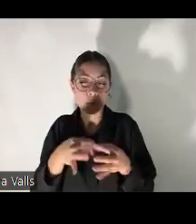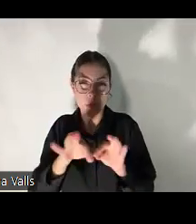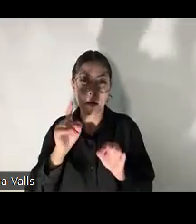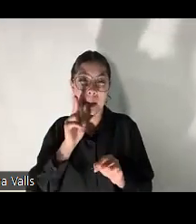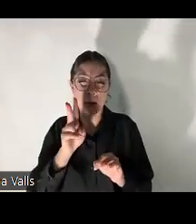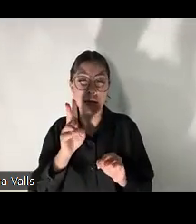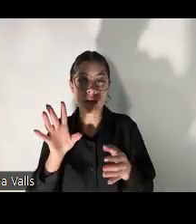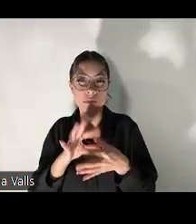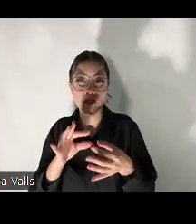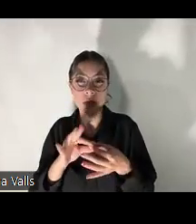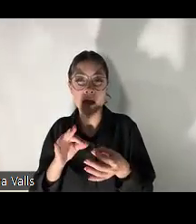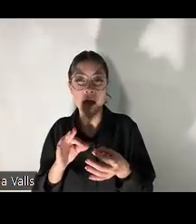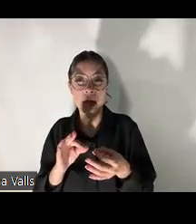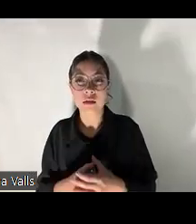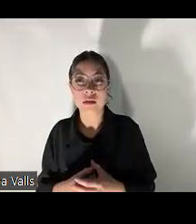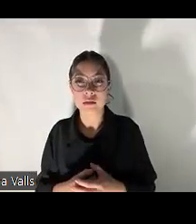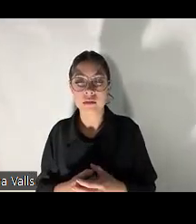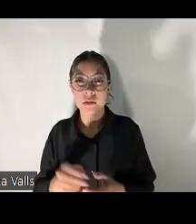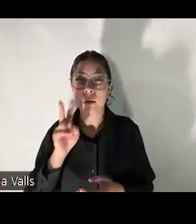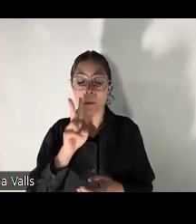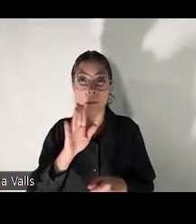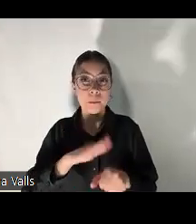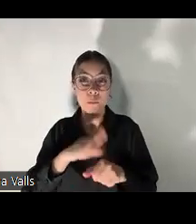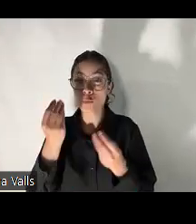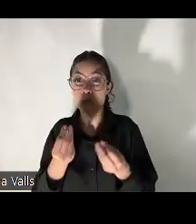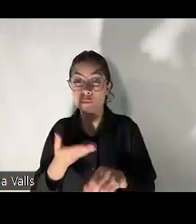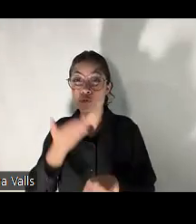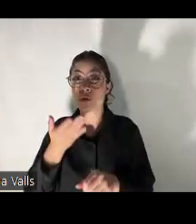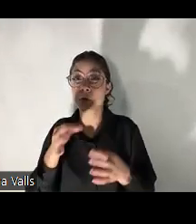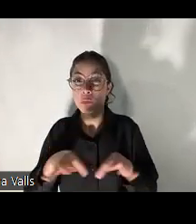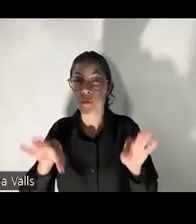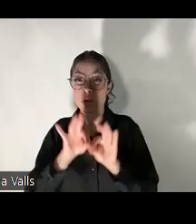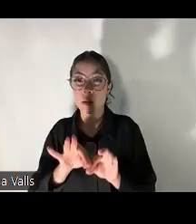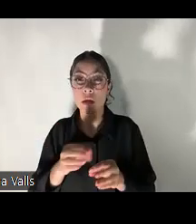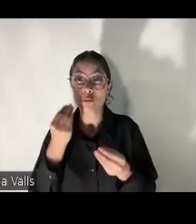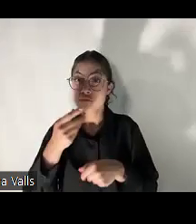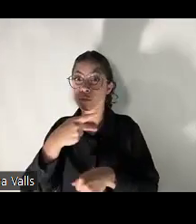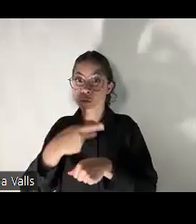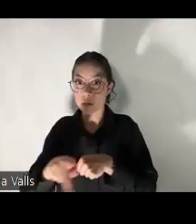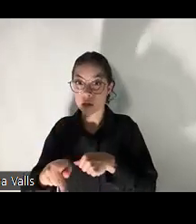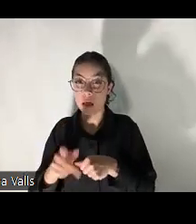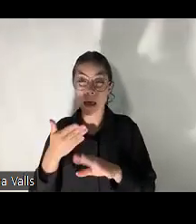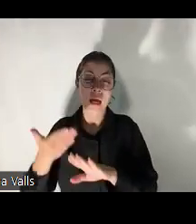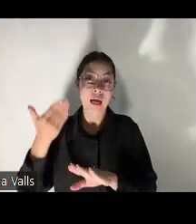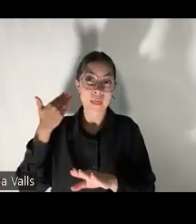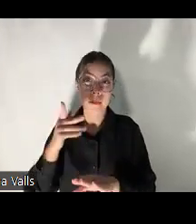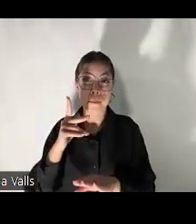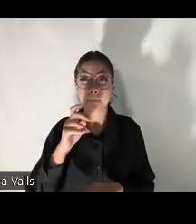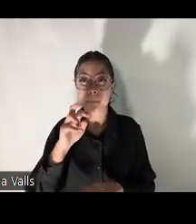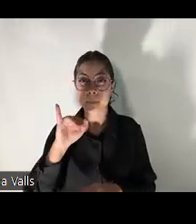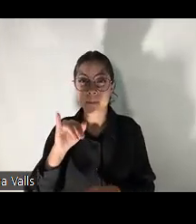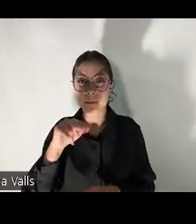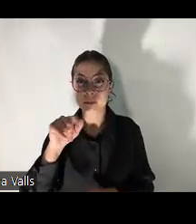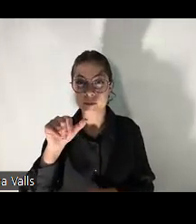cerrar esta parte nada más dando gran importancia al alto riesgo de los antecedentes perinatales y